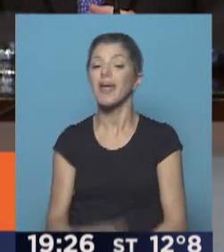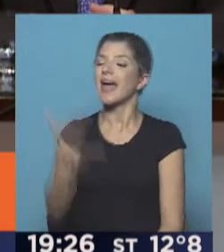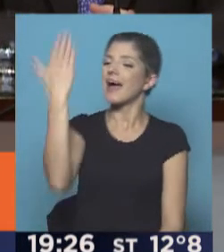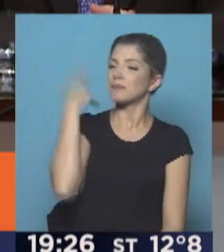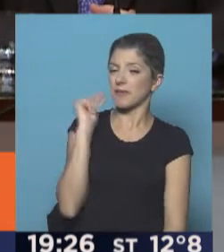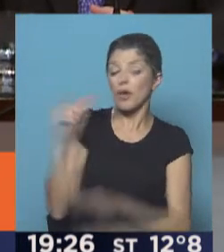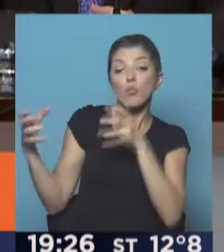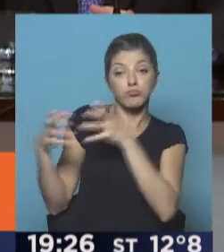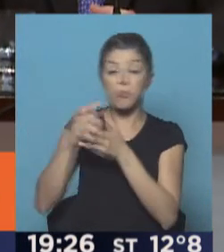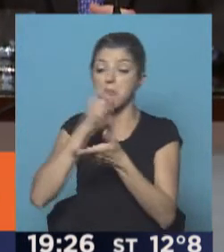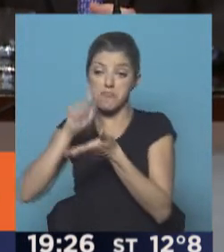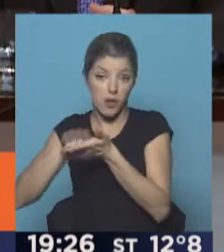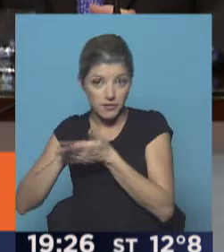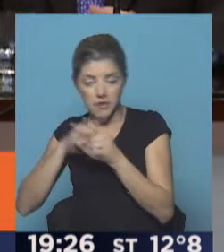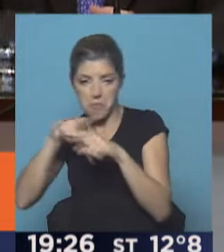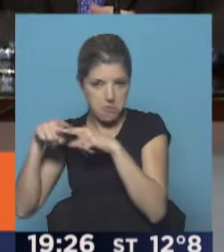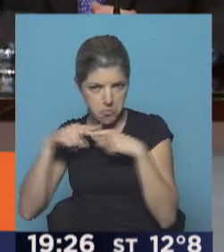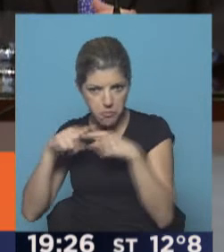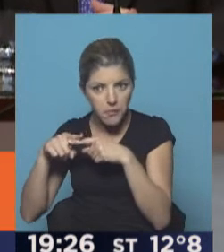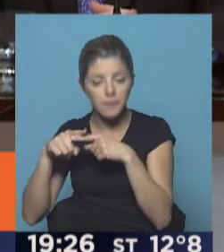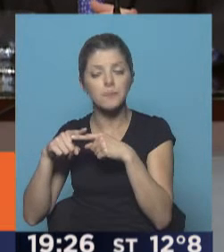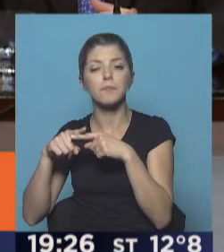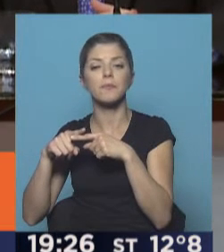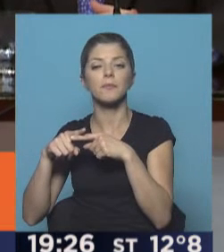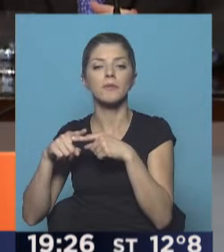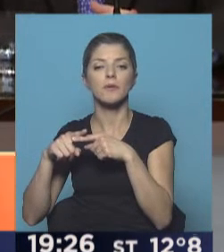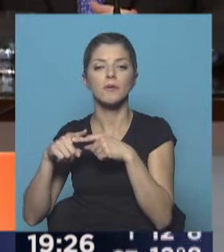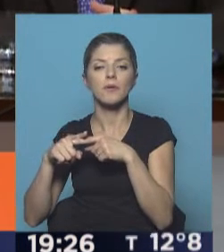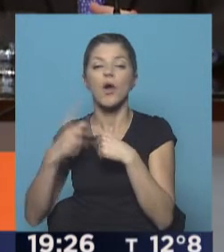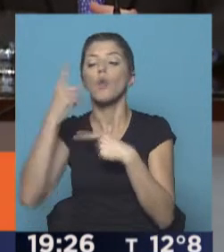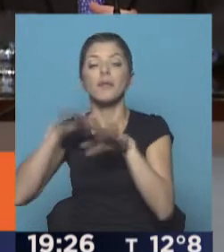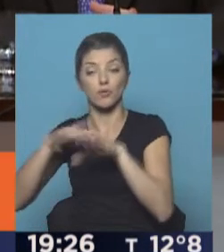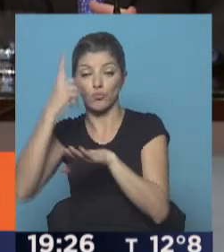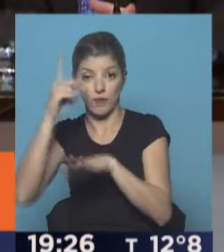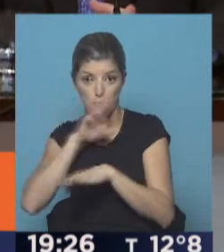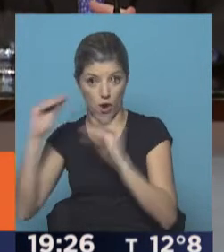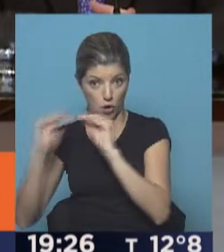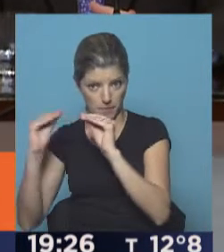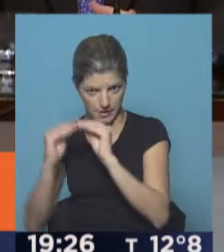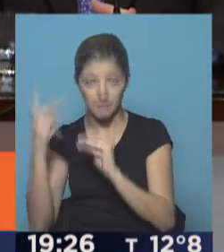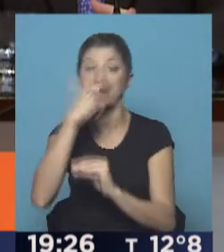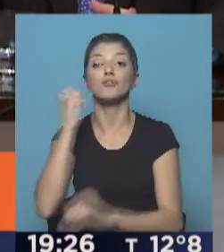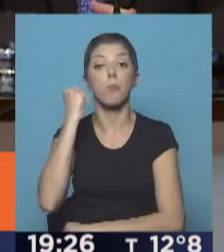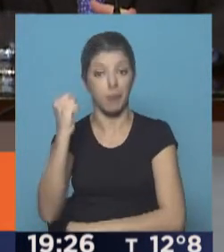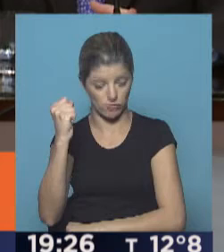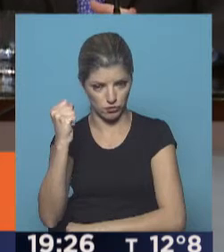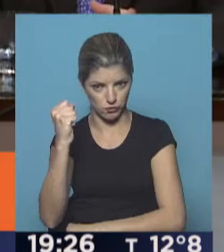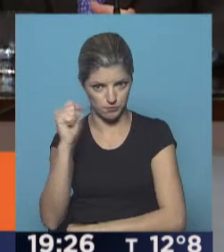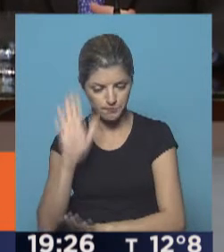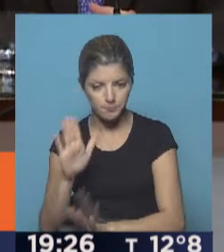recién de periodistas que estamos conectados, por ejemplo, un caso de una colega que le llegó 300 pesos,